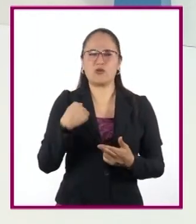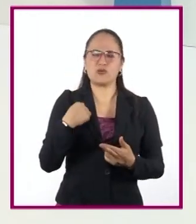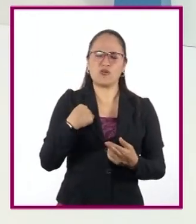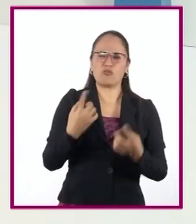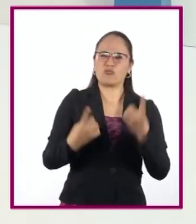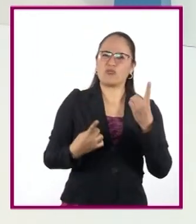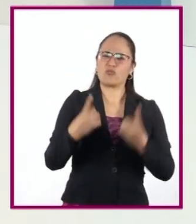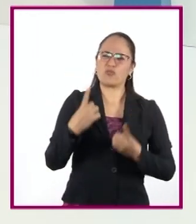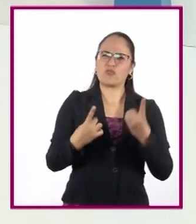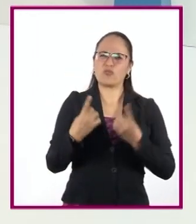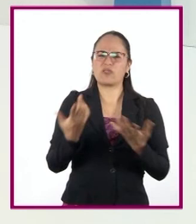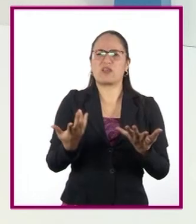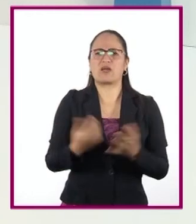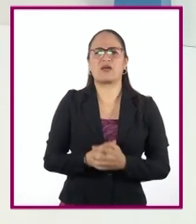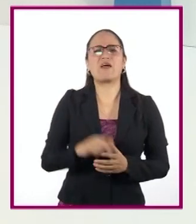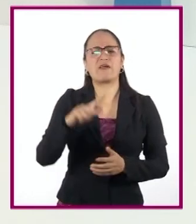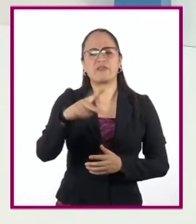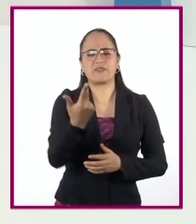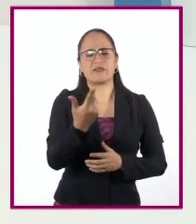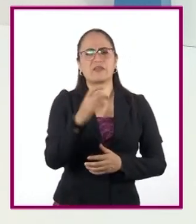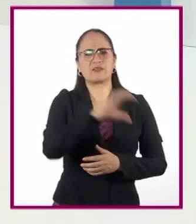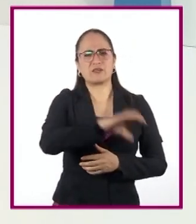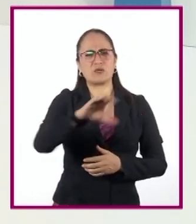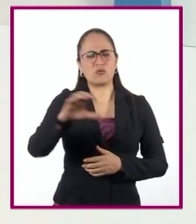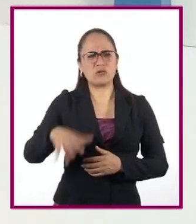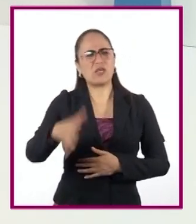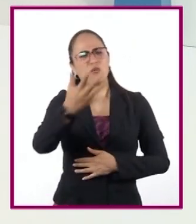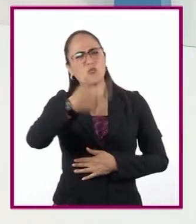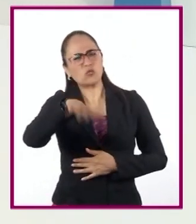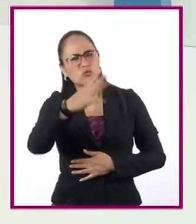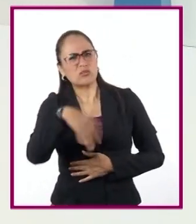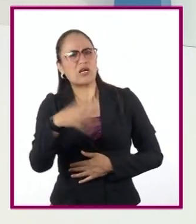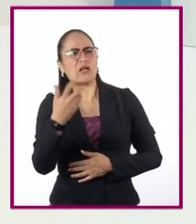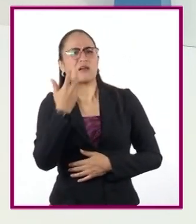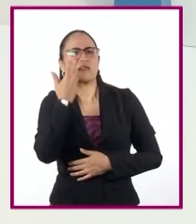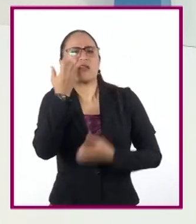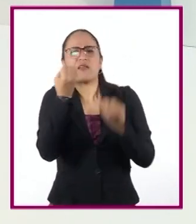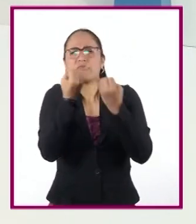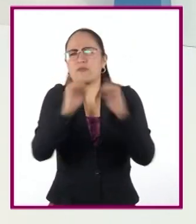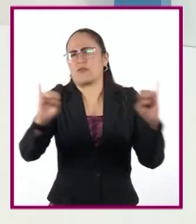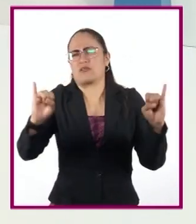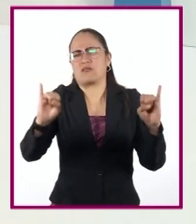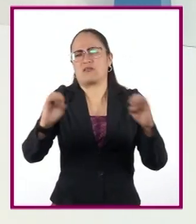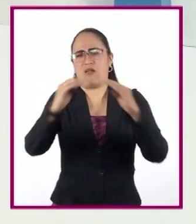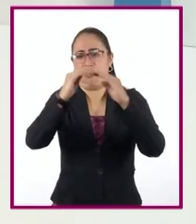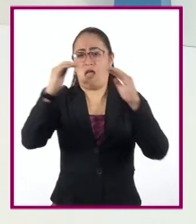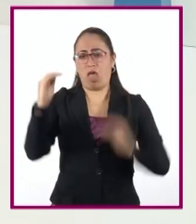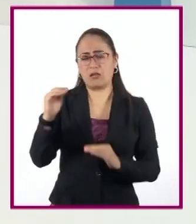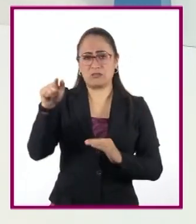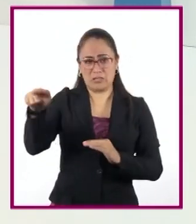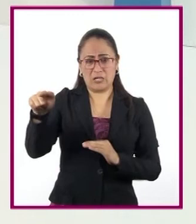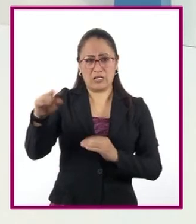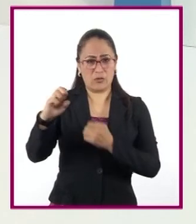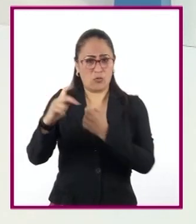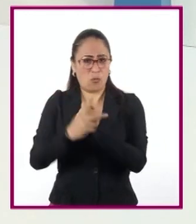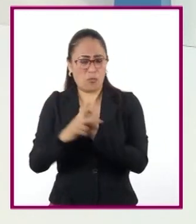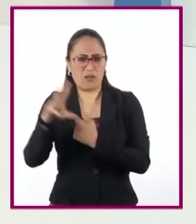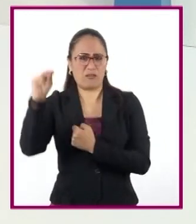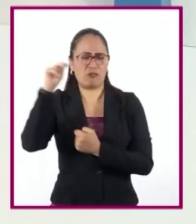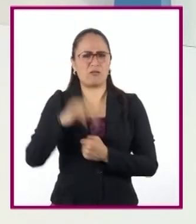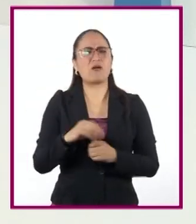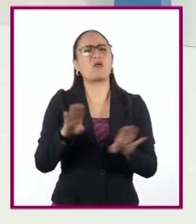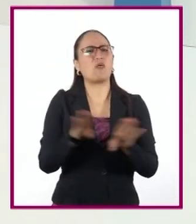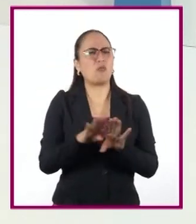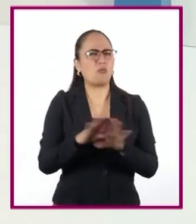¿Qué motivó a las 13 colonias a buscar su independencia? Muy interesante tu pregunta,